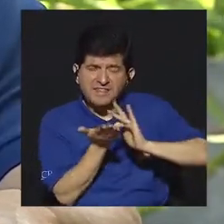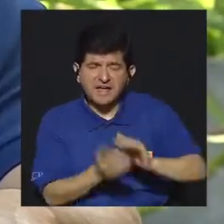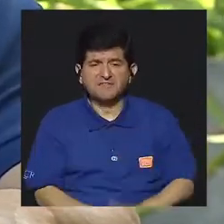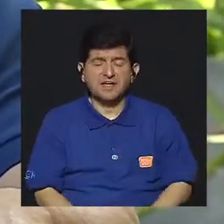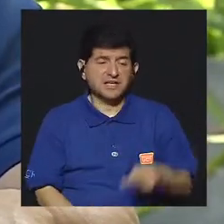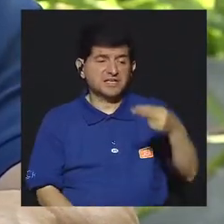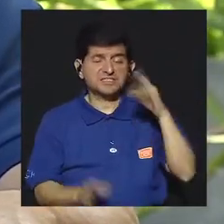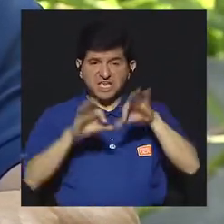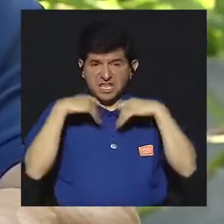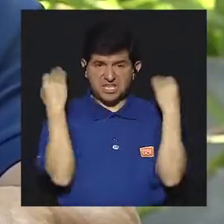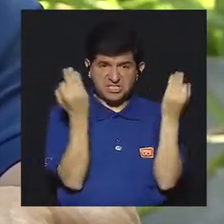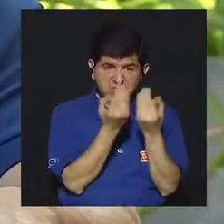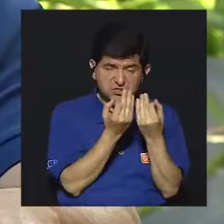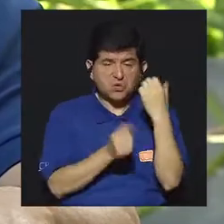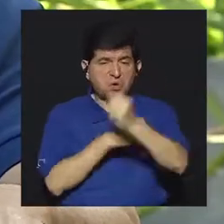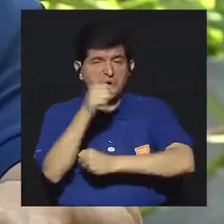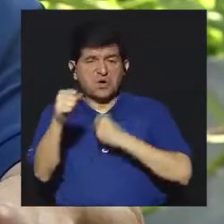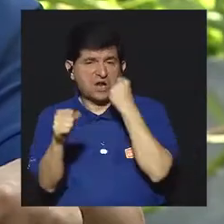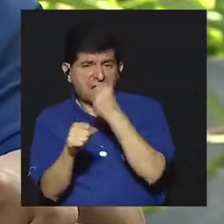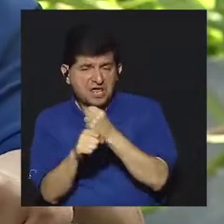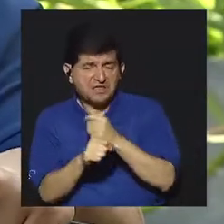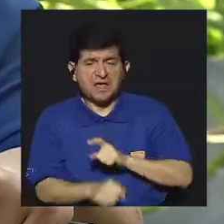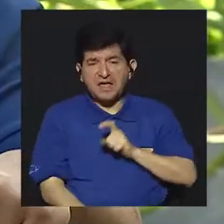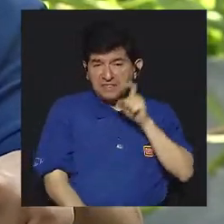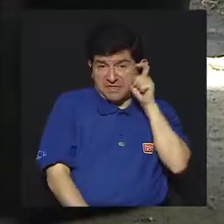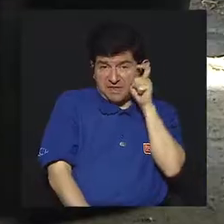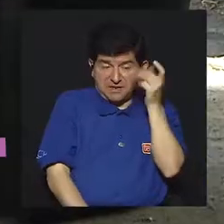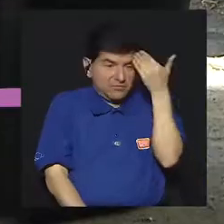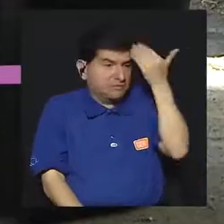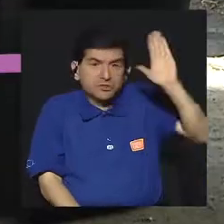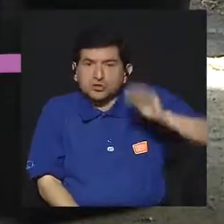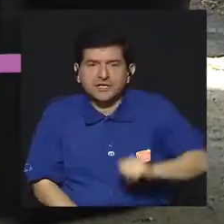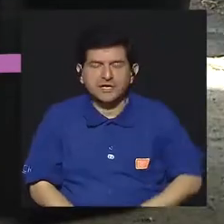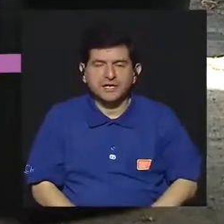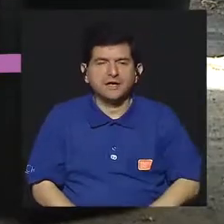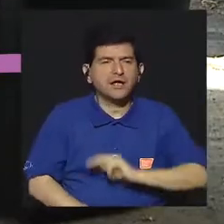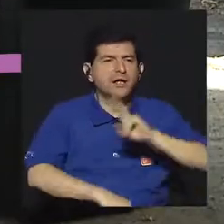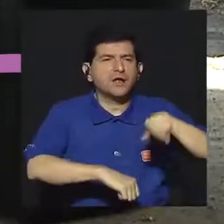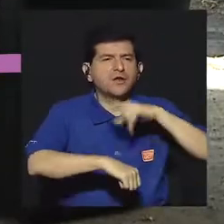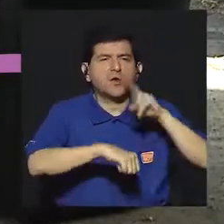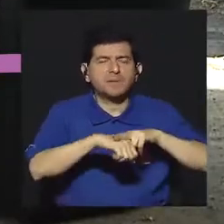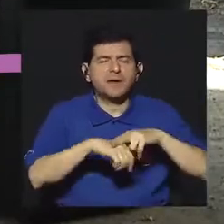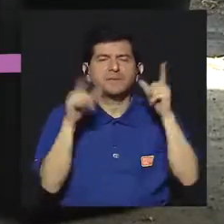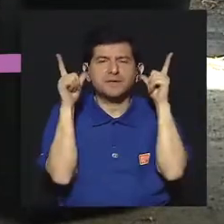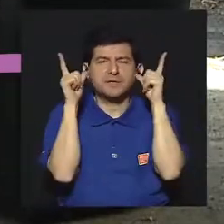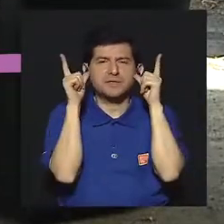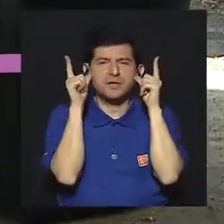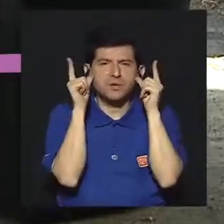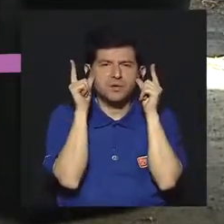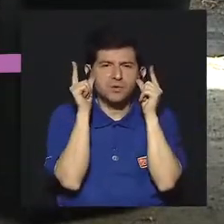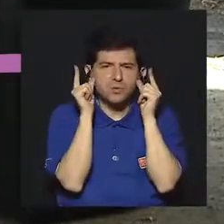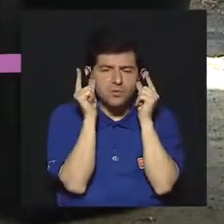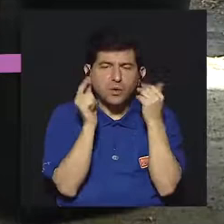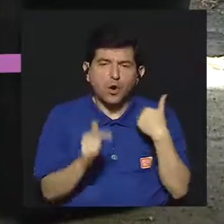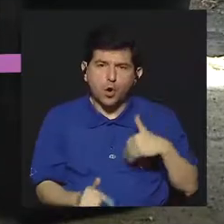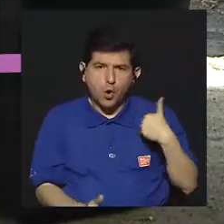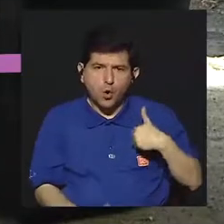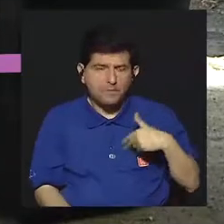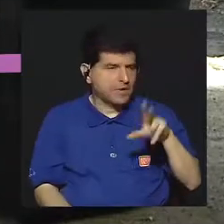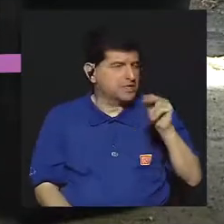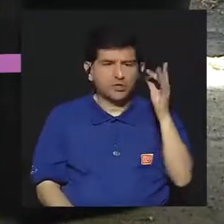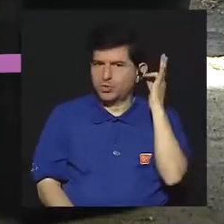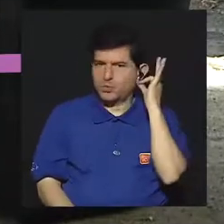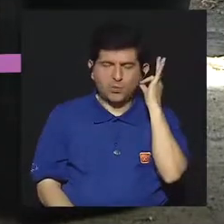ejemplo, historia familiar, edad, sexo, no sé. Ok, es más frecuente la pérdida auditiva en hombres